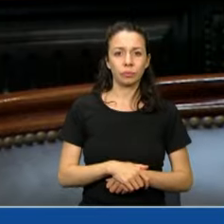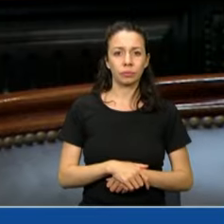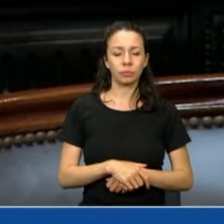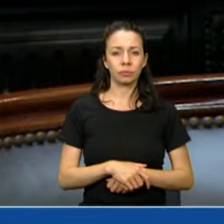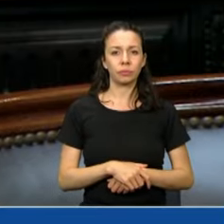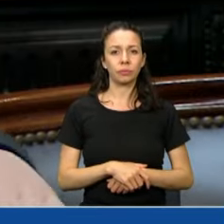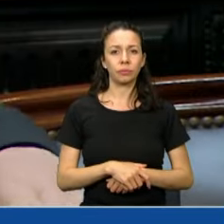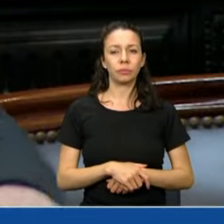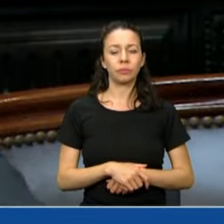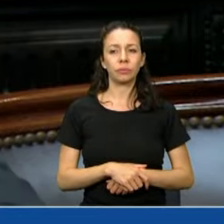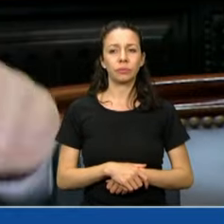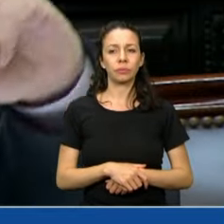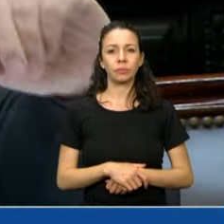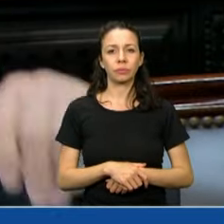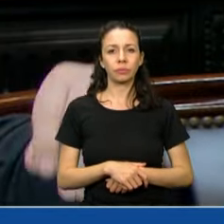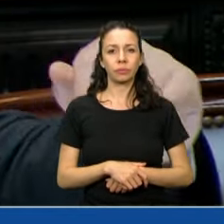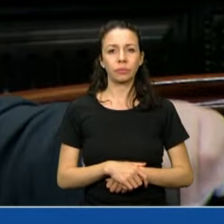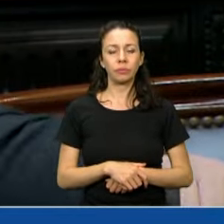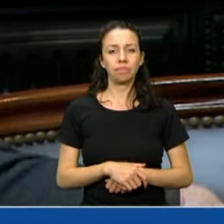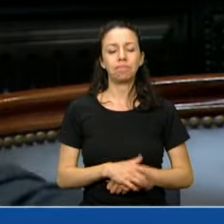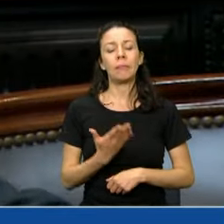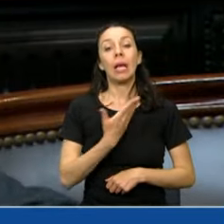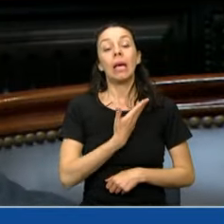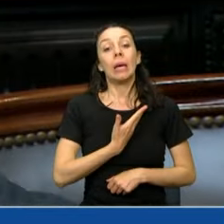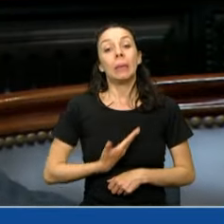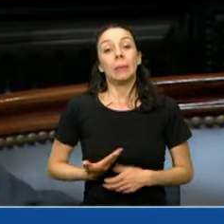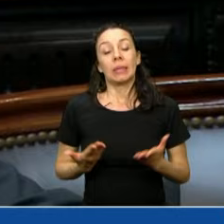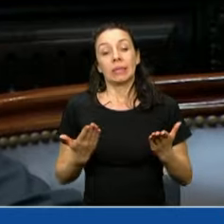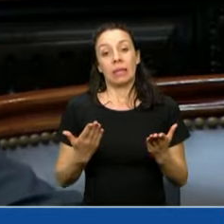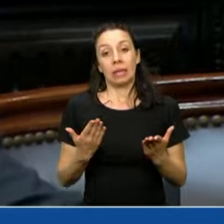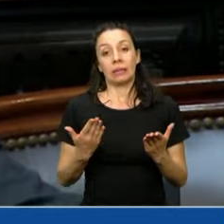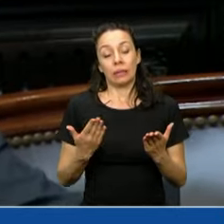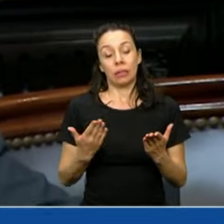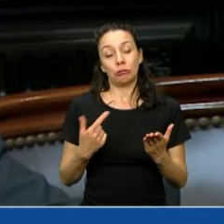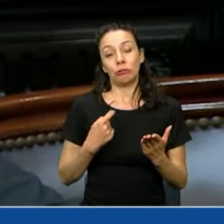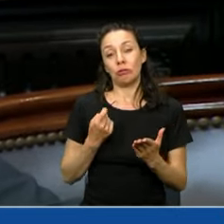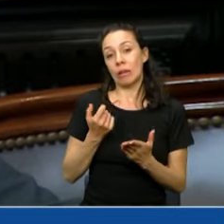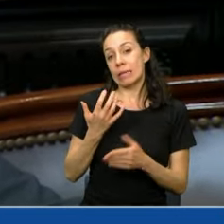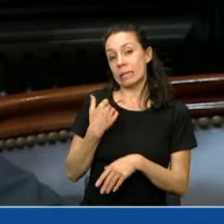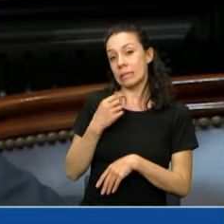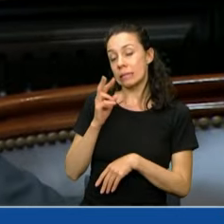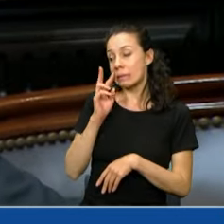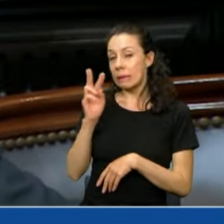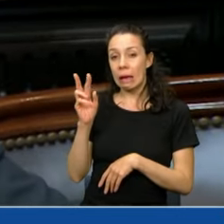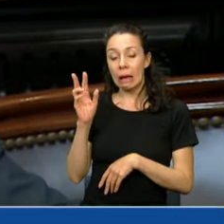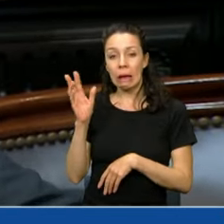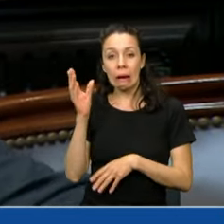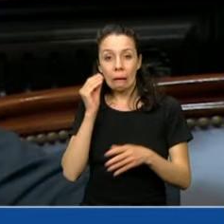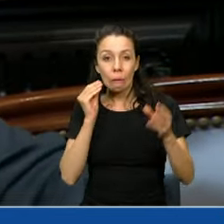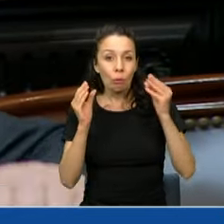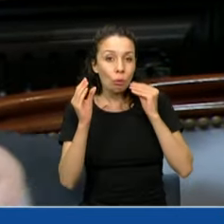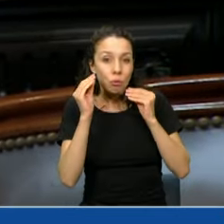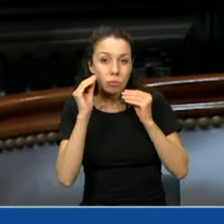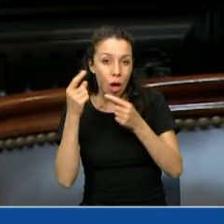minutos presidente la verdad que haber escuchado recién decir lo que